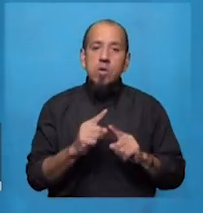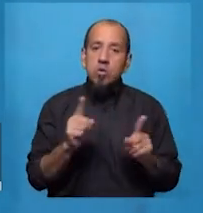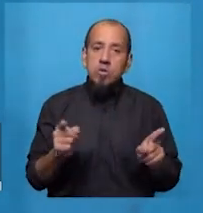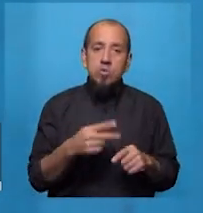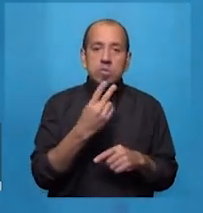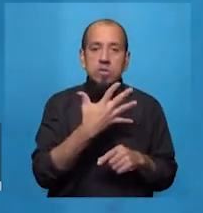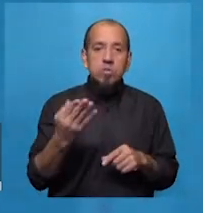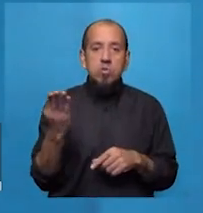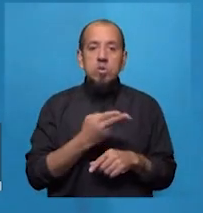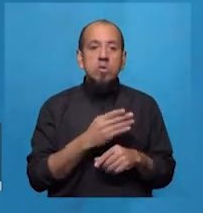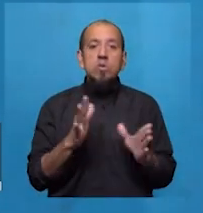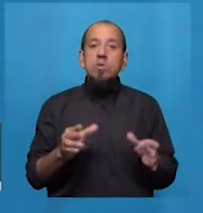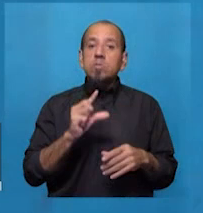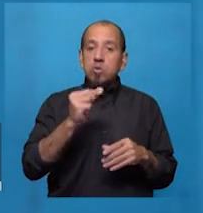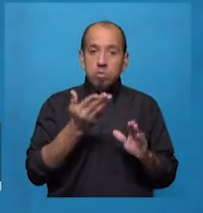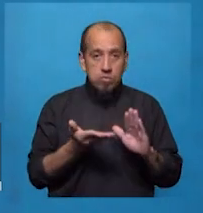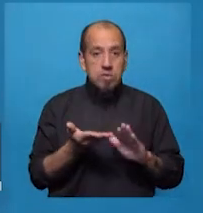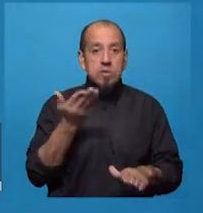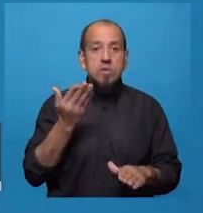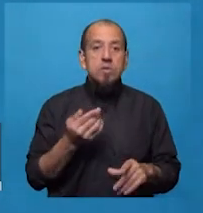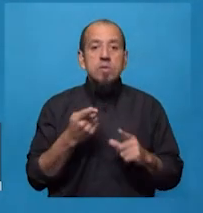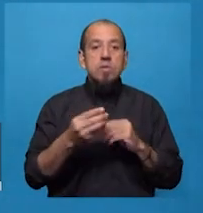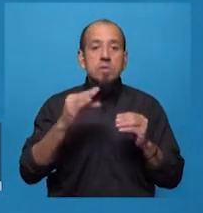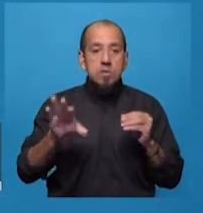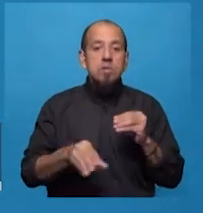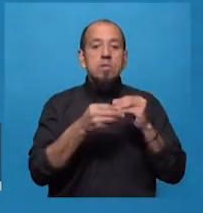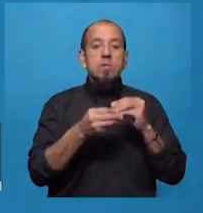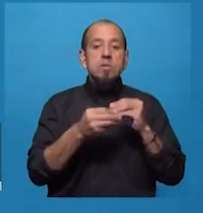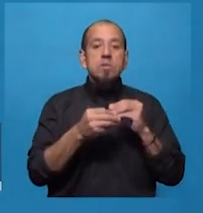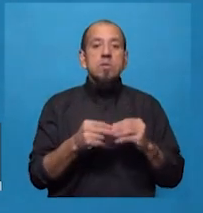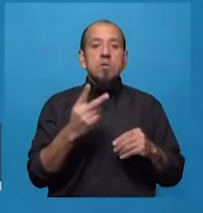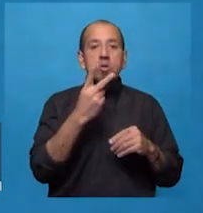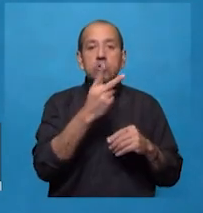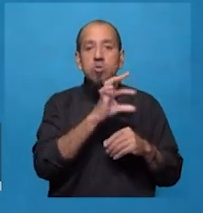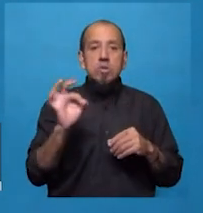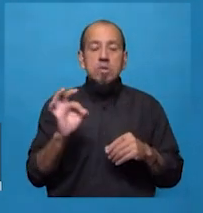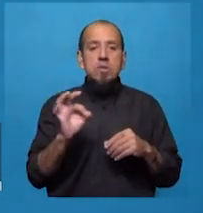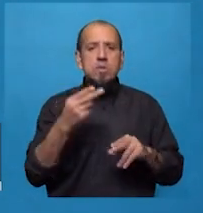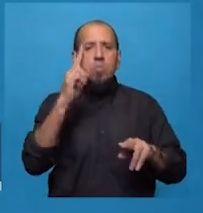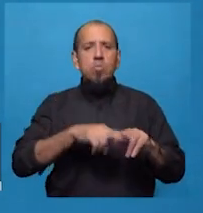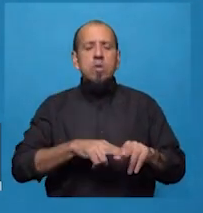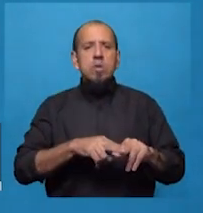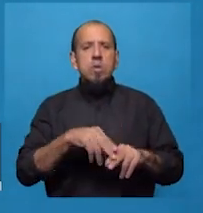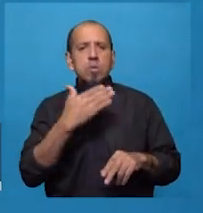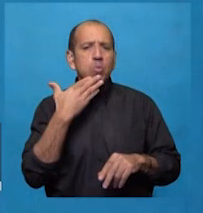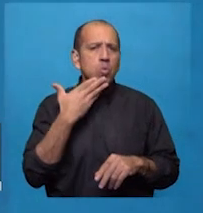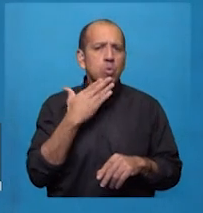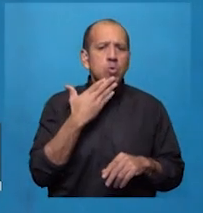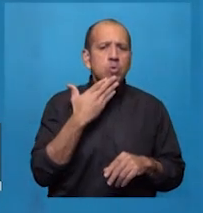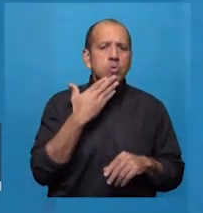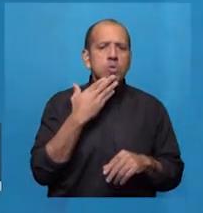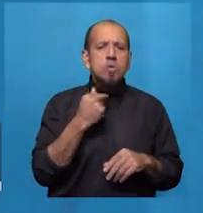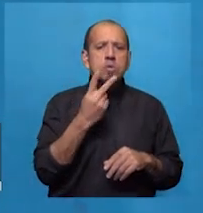25% de aumento de repente es un poquito más y si le agrego 200 muertes dudosas según el informe de fiscalía del